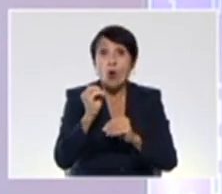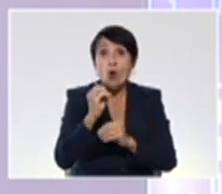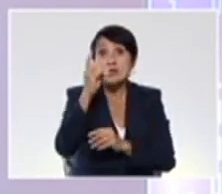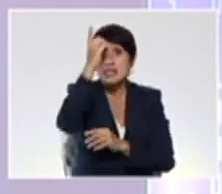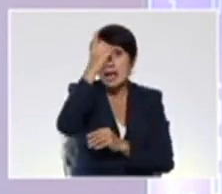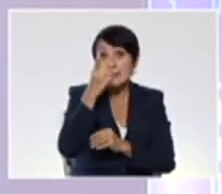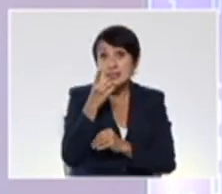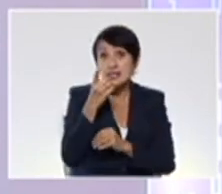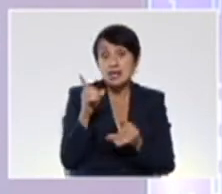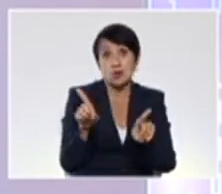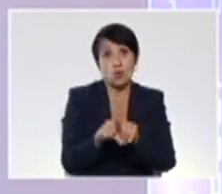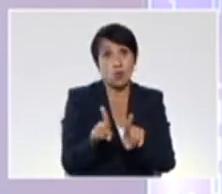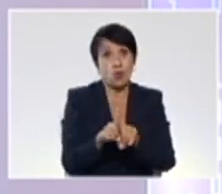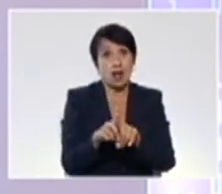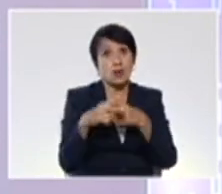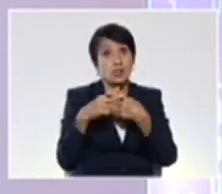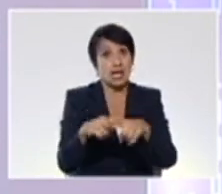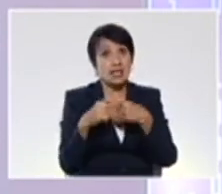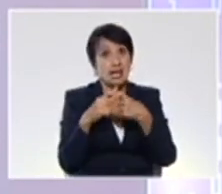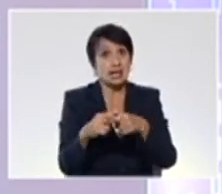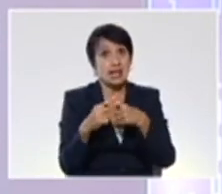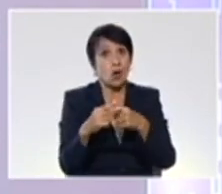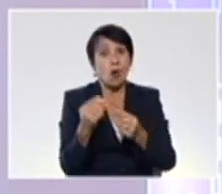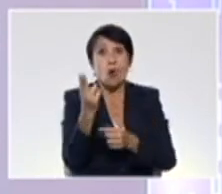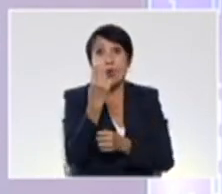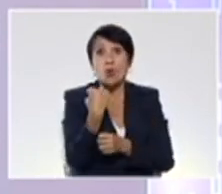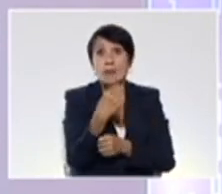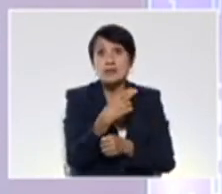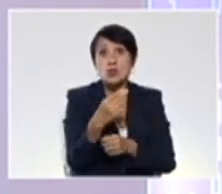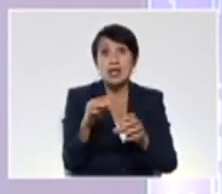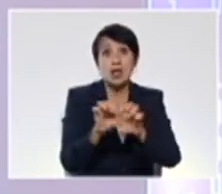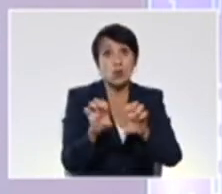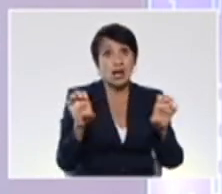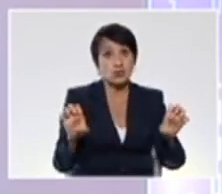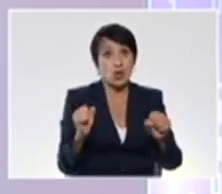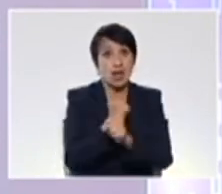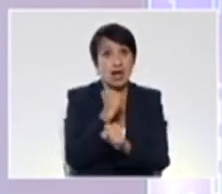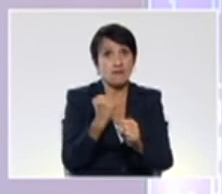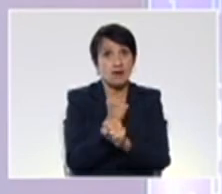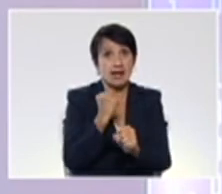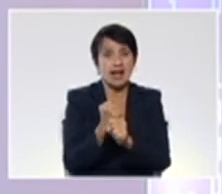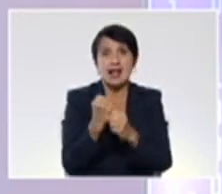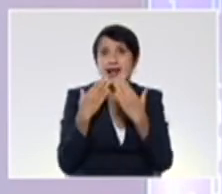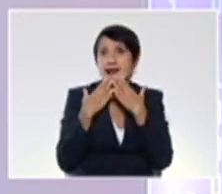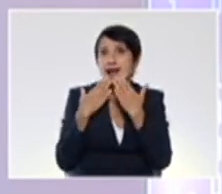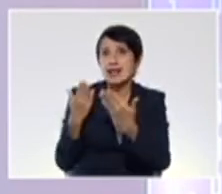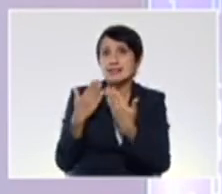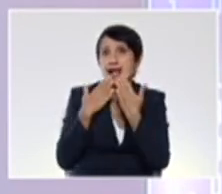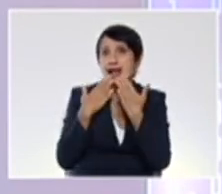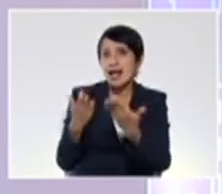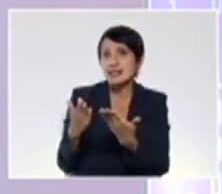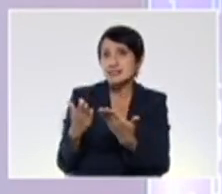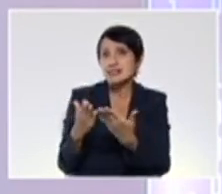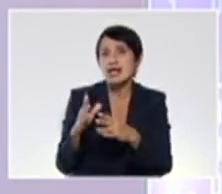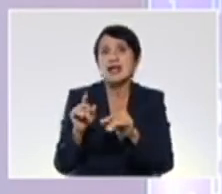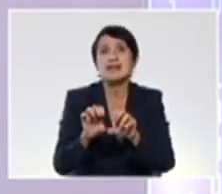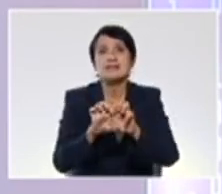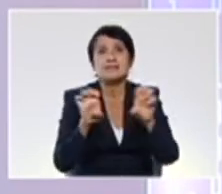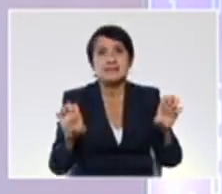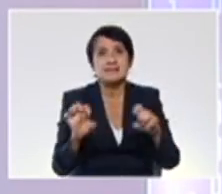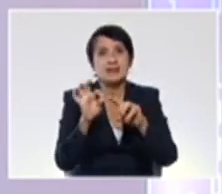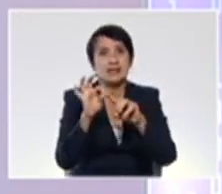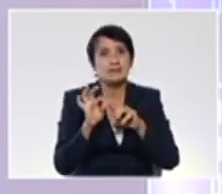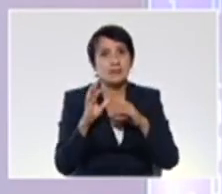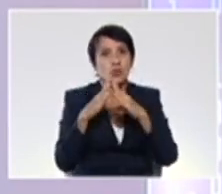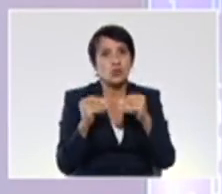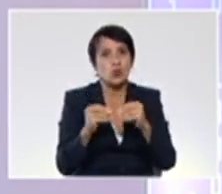discapacidad y también en los talleres ocupacionales y los talleres de educación laboral. Gracias, profesora, de nuestra modalidad de educación